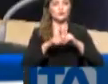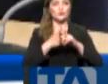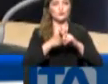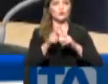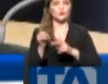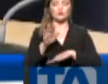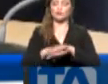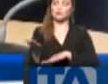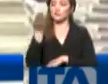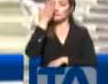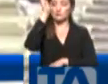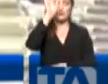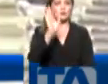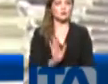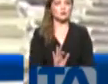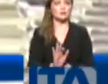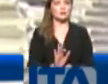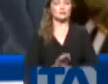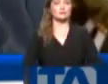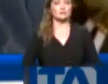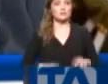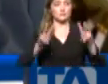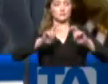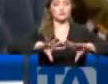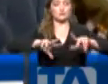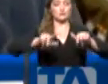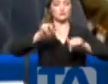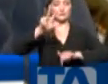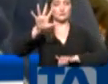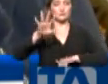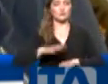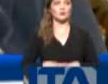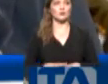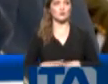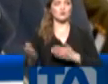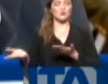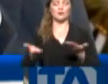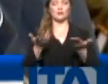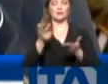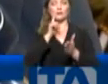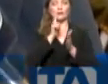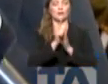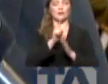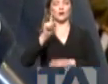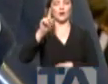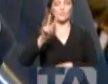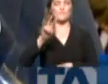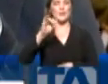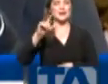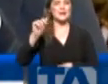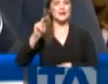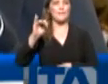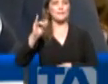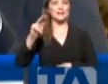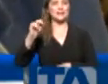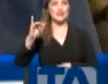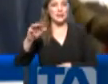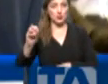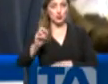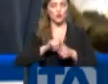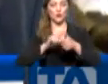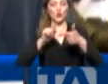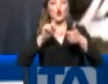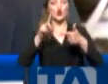las comparecencias en el caso Arroz Verde. Recibir en este caso a los denunciantes, a Fernando Villavicencio, Cristian Zurita, principalmente, ya